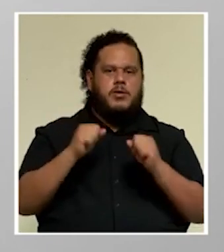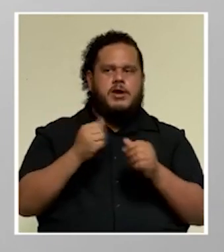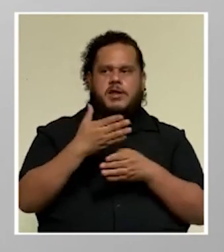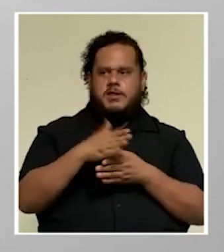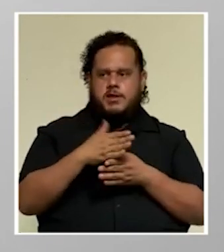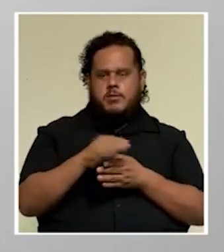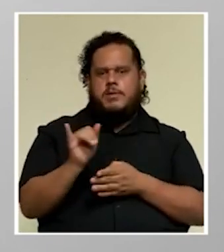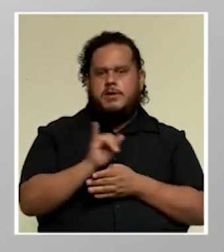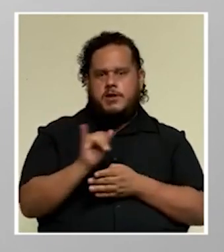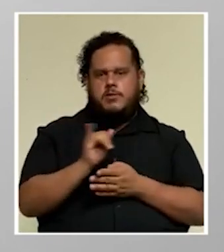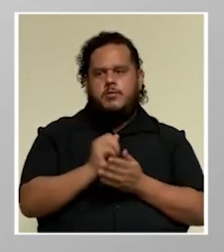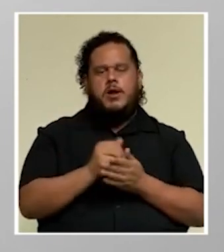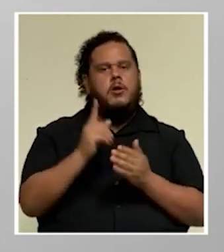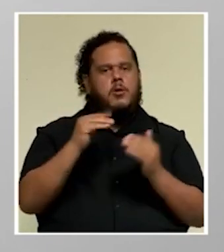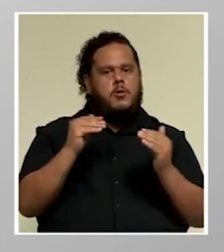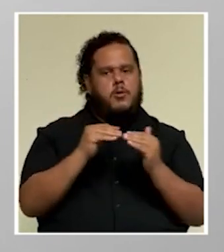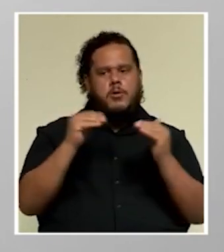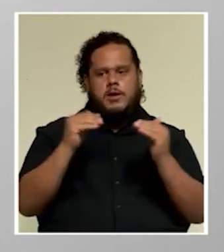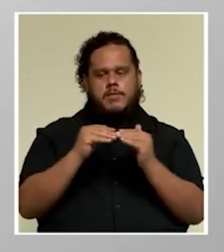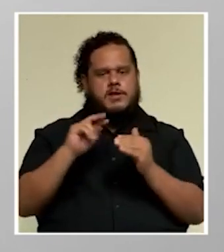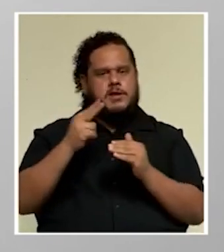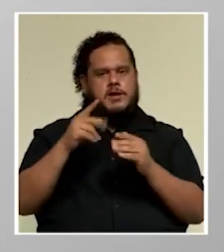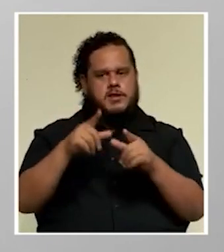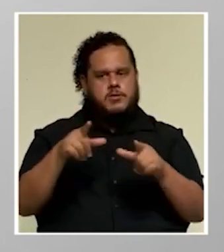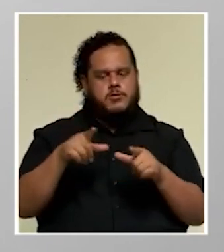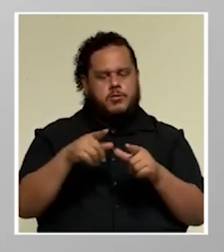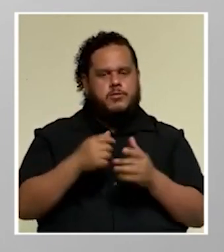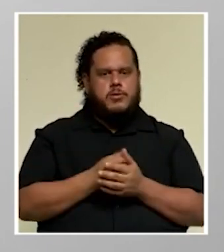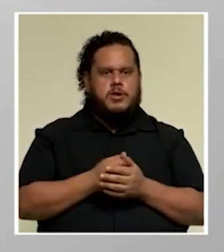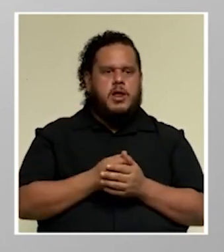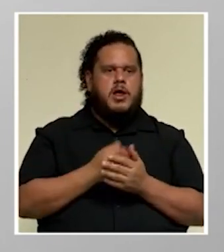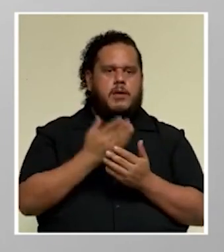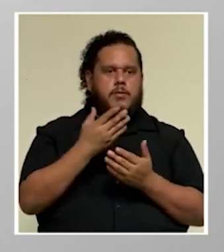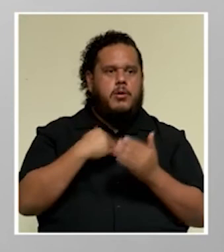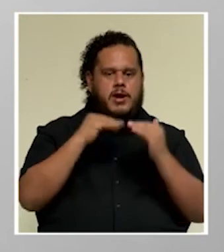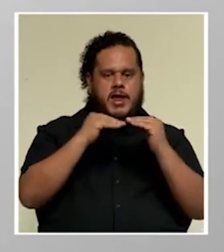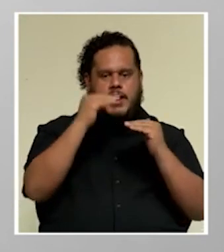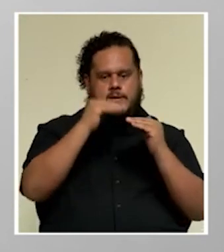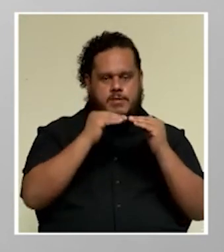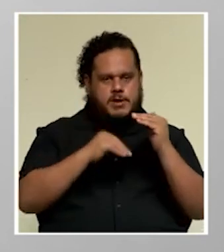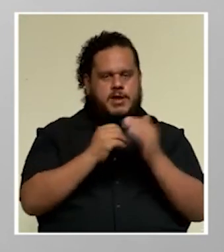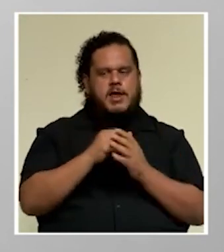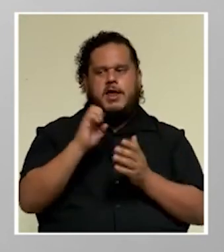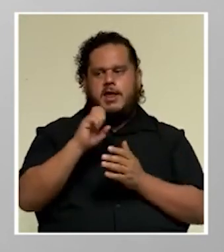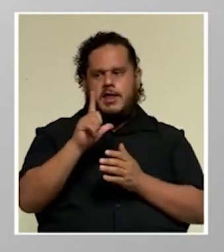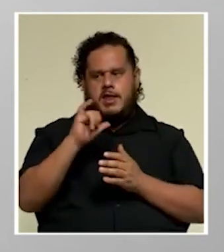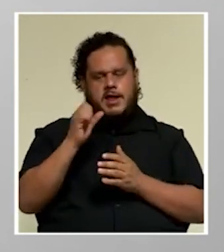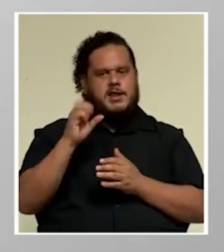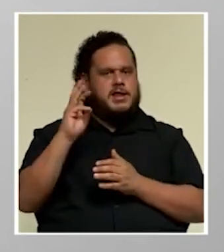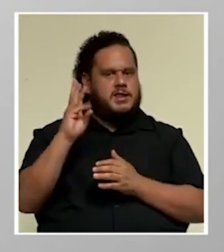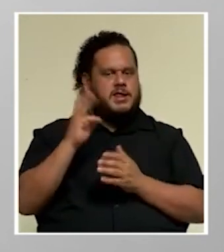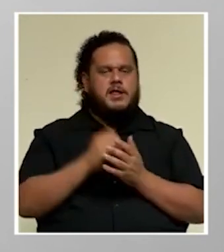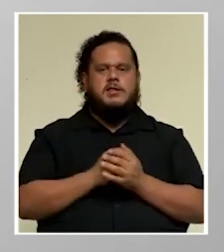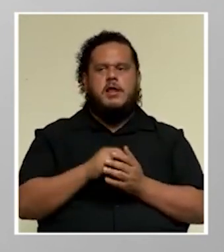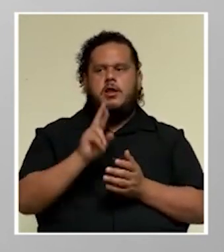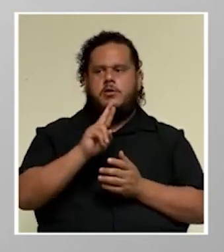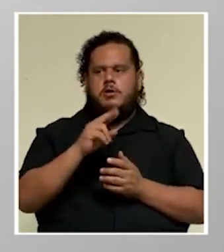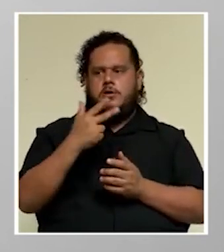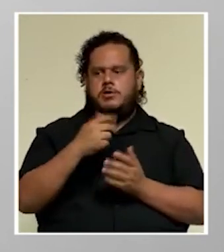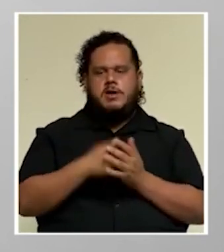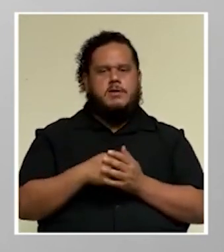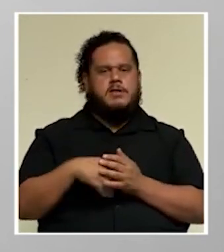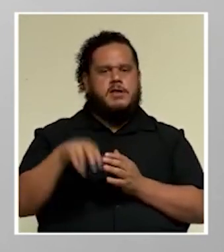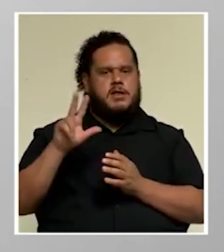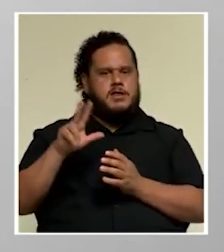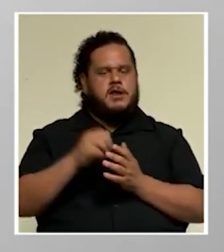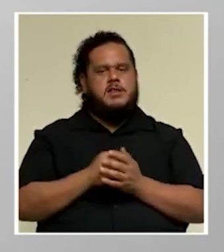compartiendo también un empate en esa segunda posición, dado el margen de error. ¿Verdad? Don Eliezer Feinstein podría estar en 6, don Rodrigo Chávez podría estar